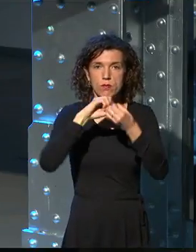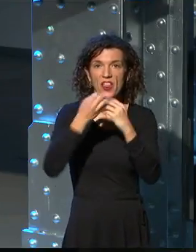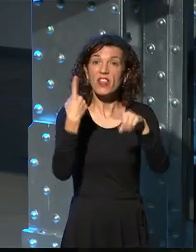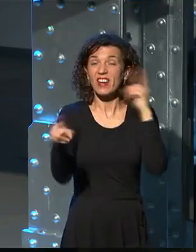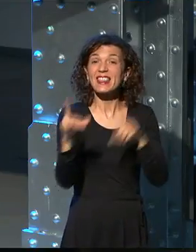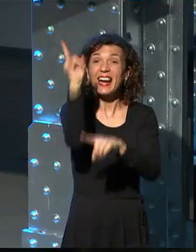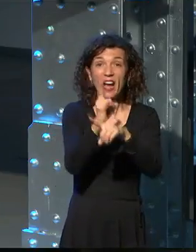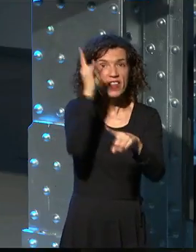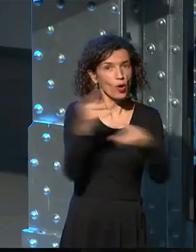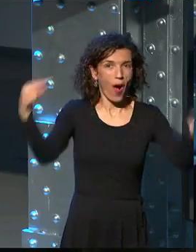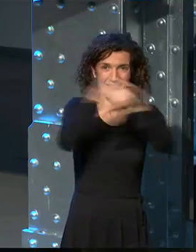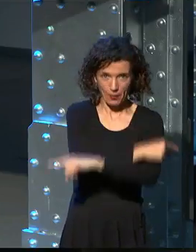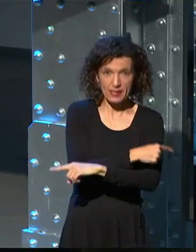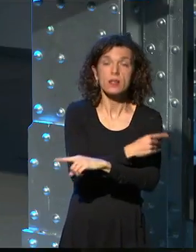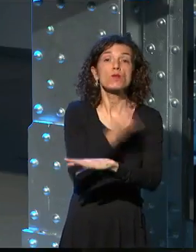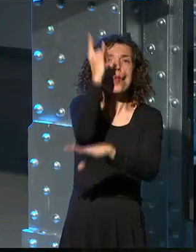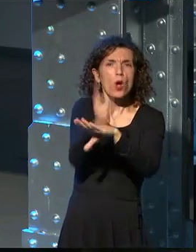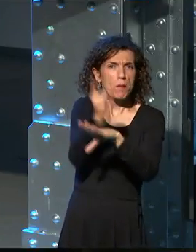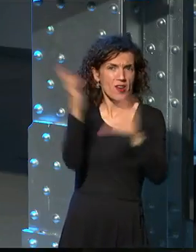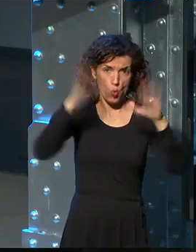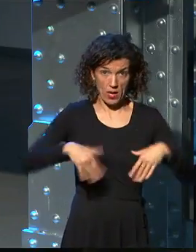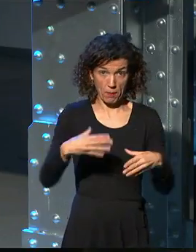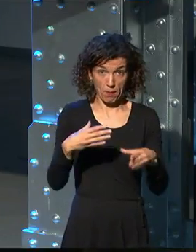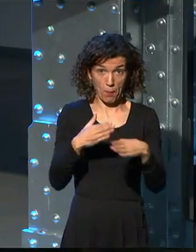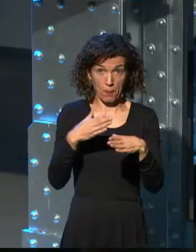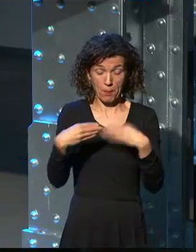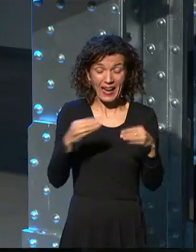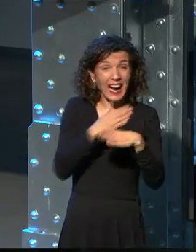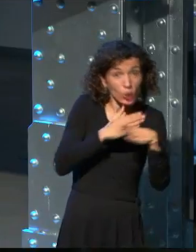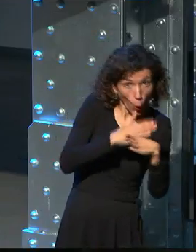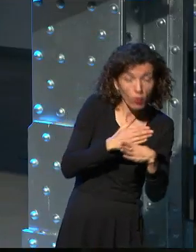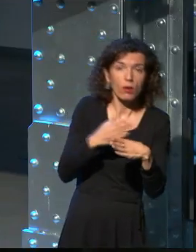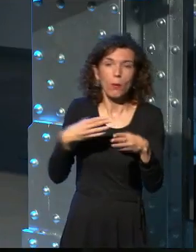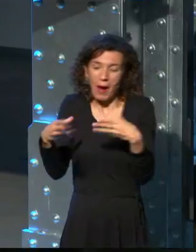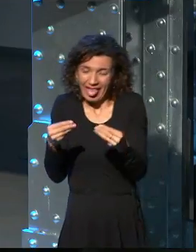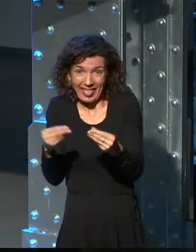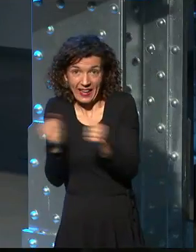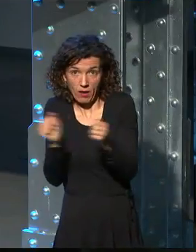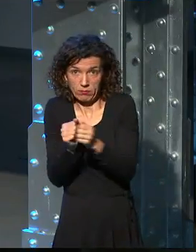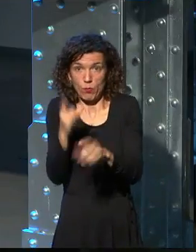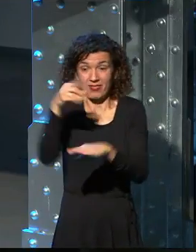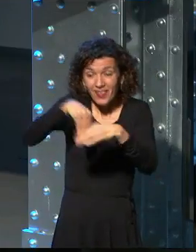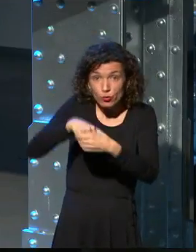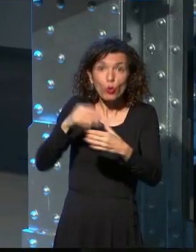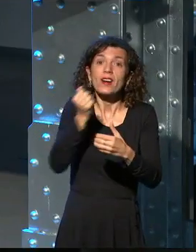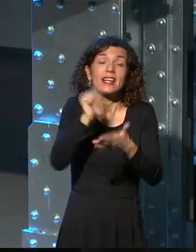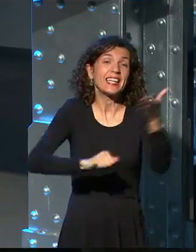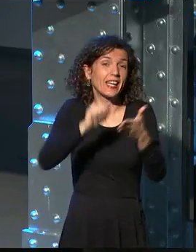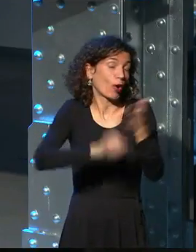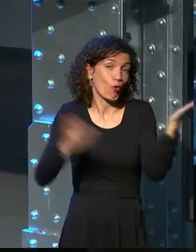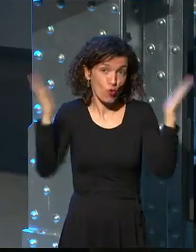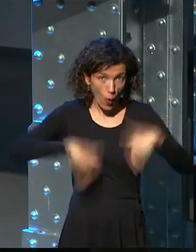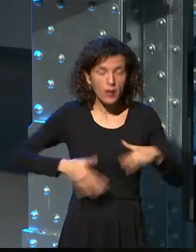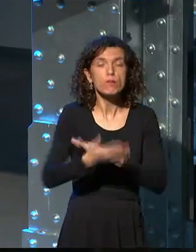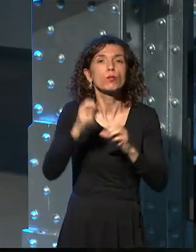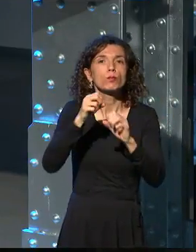la gravedad. Sabemos que no hay imanes porque los materiales que tenemos, cartón y madera, no son magnéticos, pero desde una